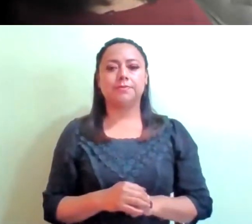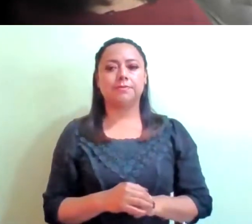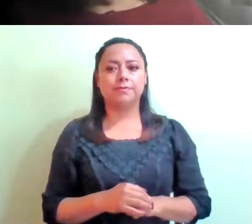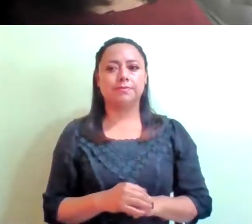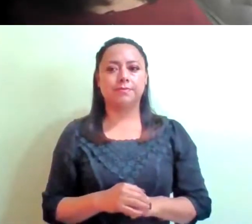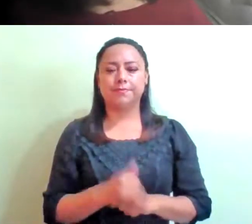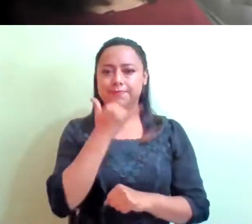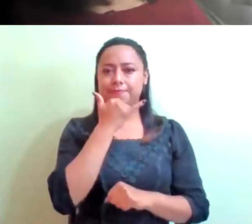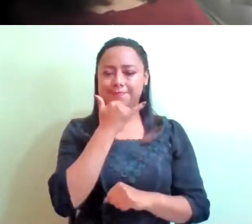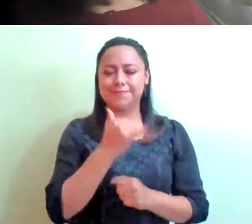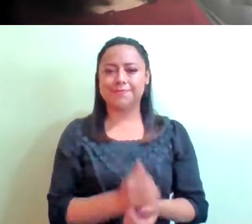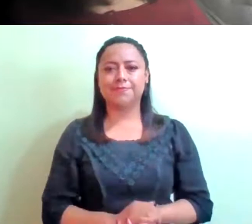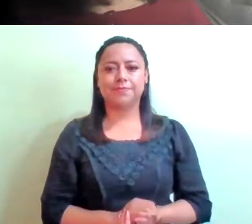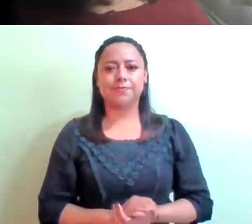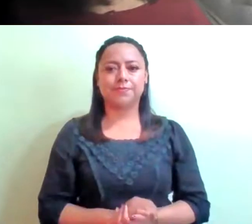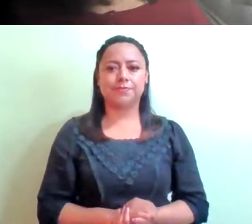perdón.